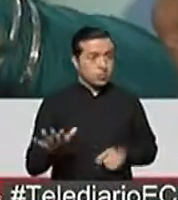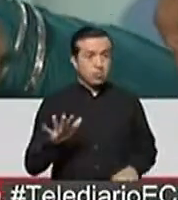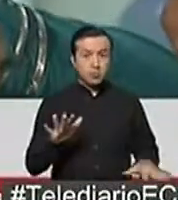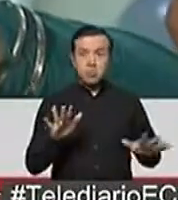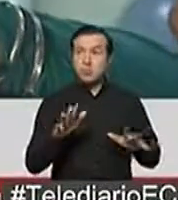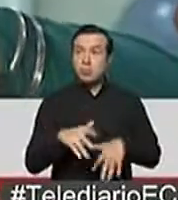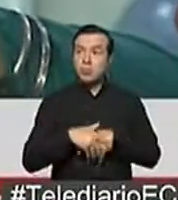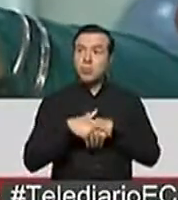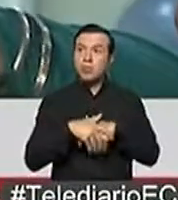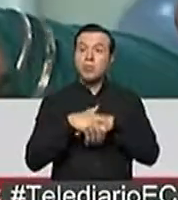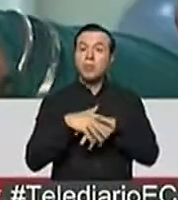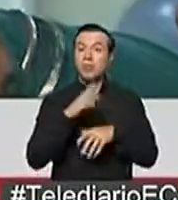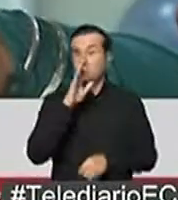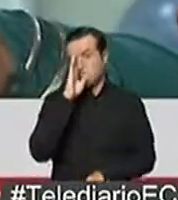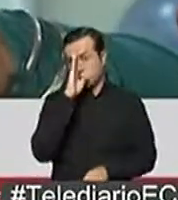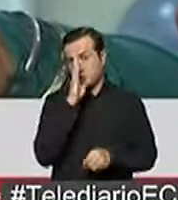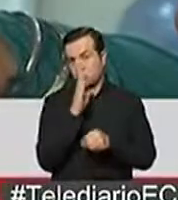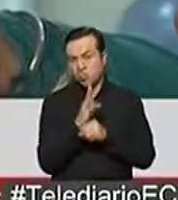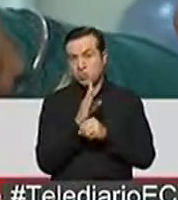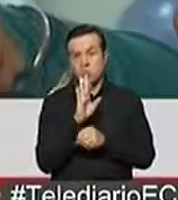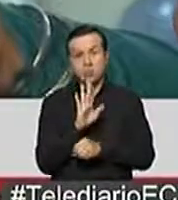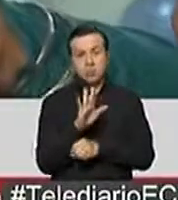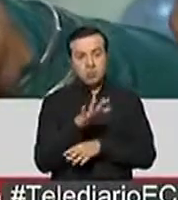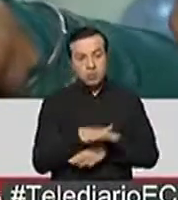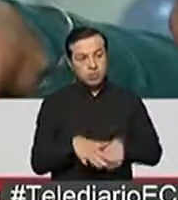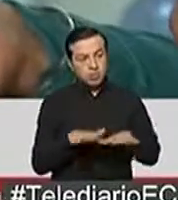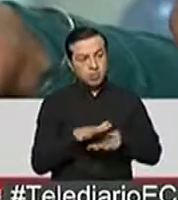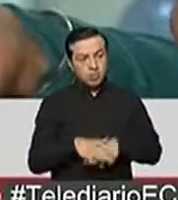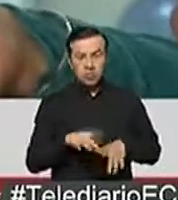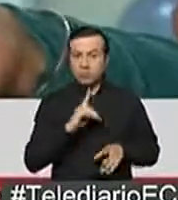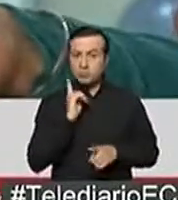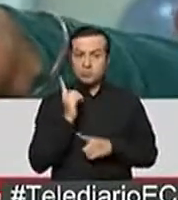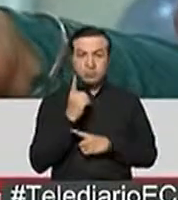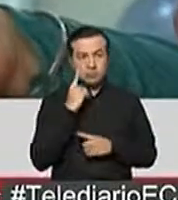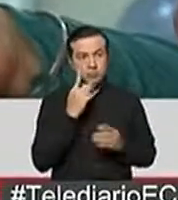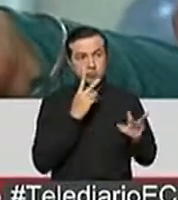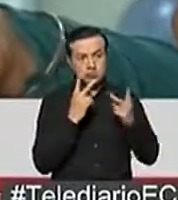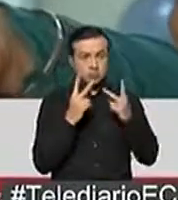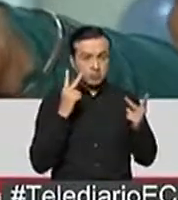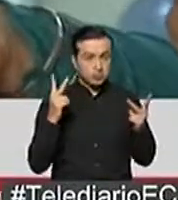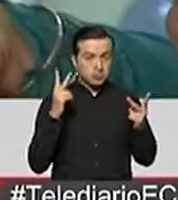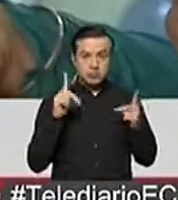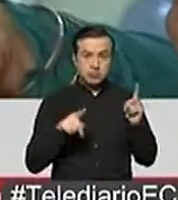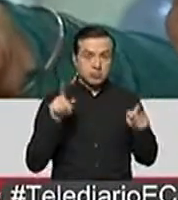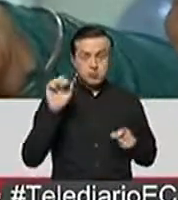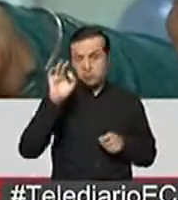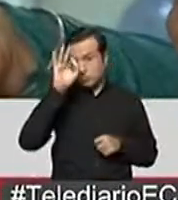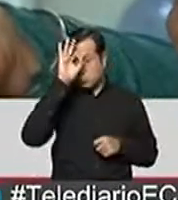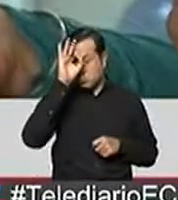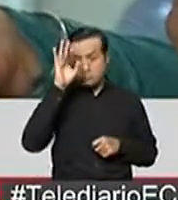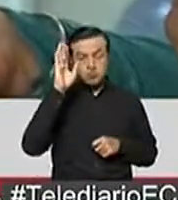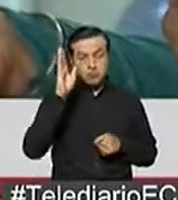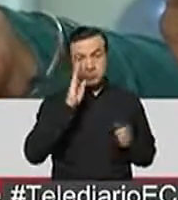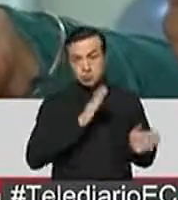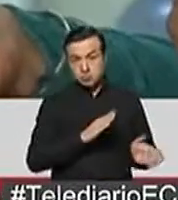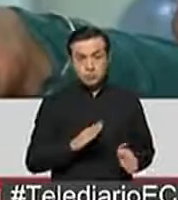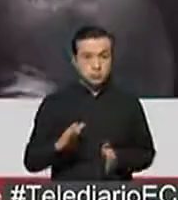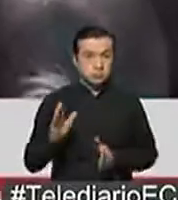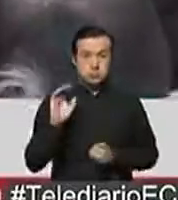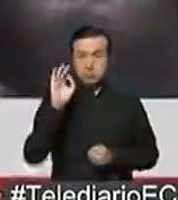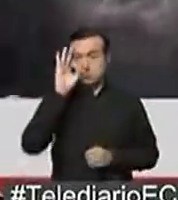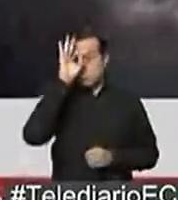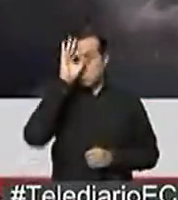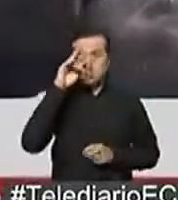en las manifestaciones con la finalidad de subvertir al pueblo y efectivamente desconocer el orden constituido, así como también el orden constitucional.